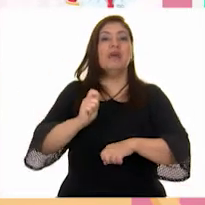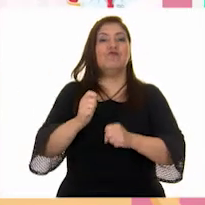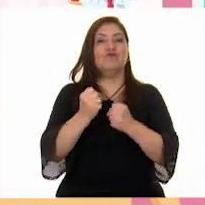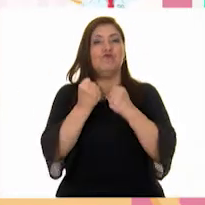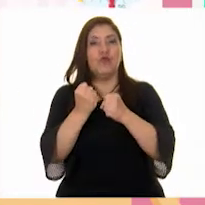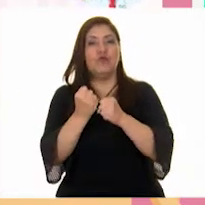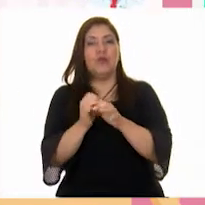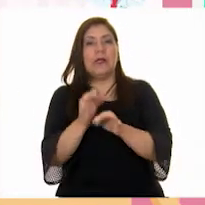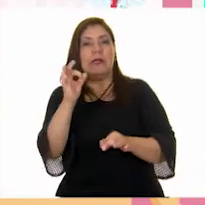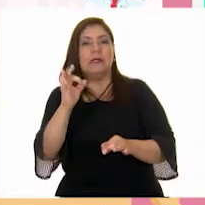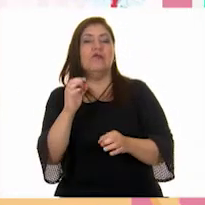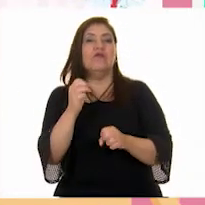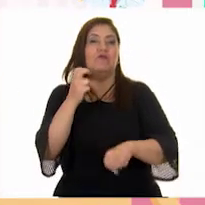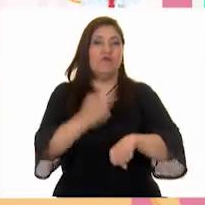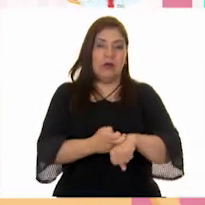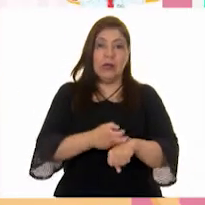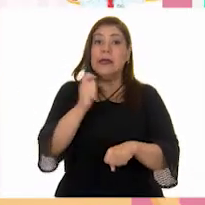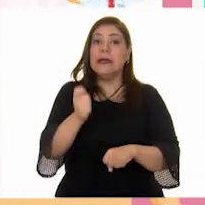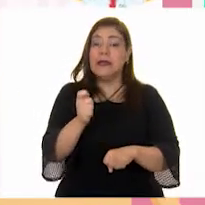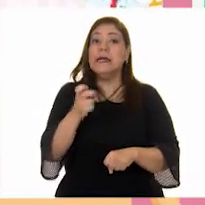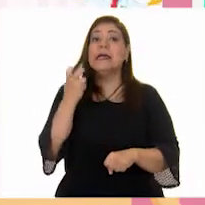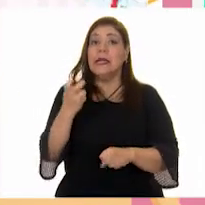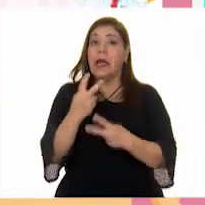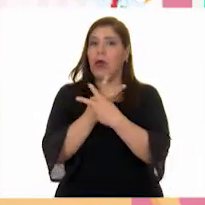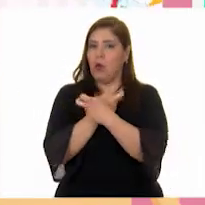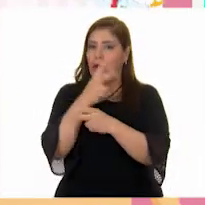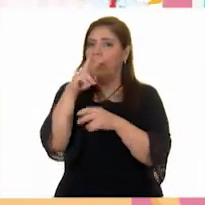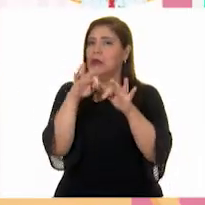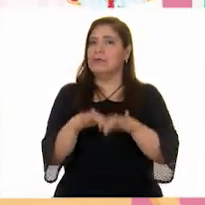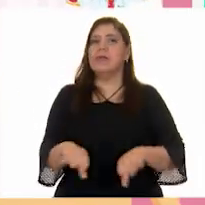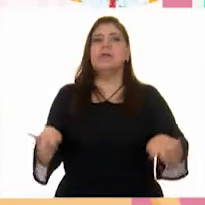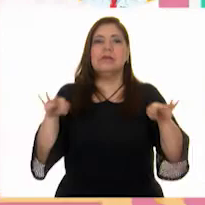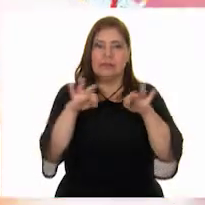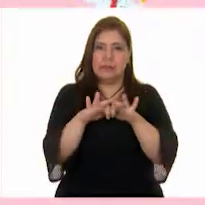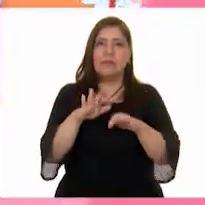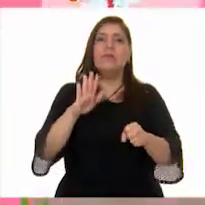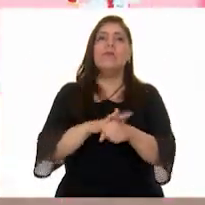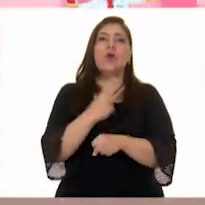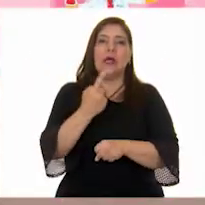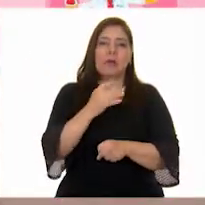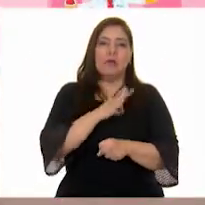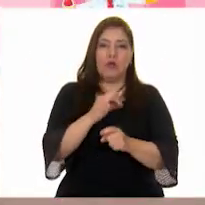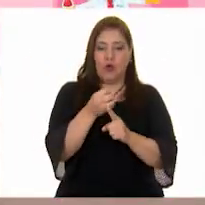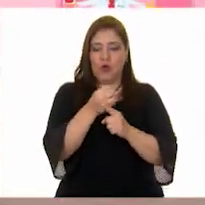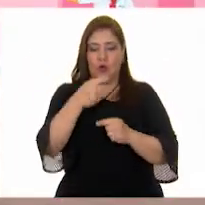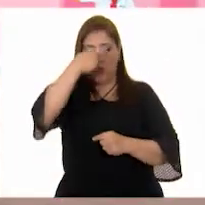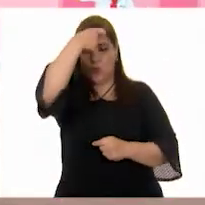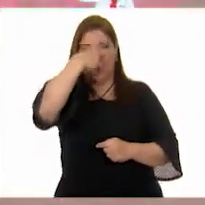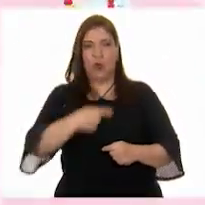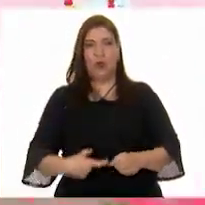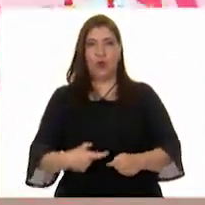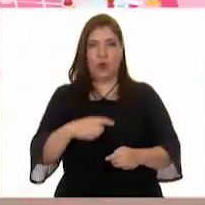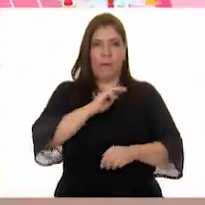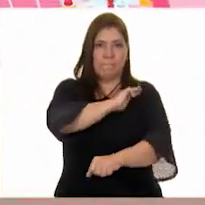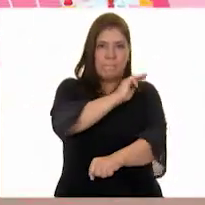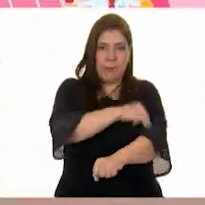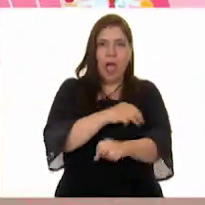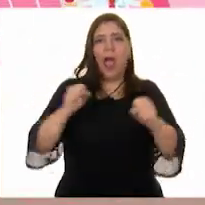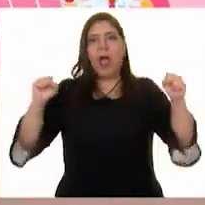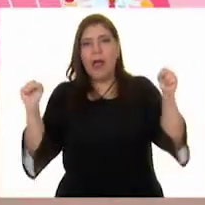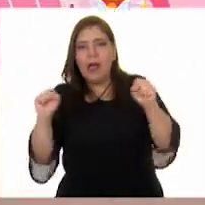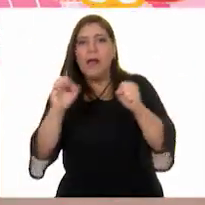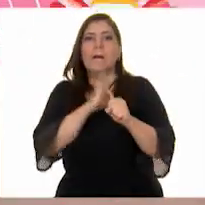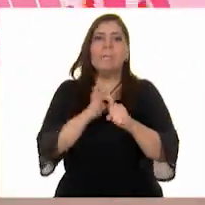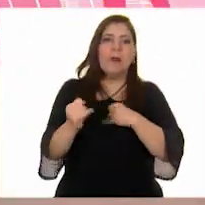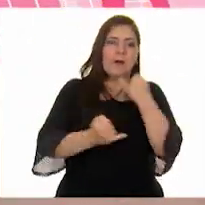largo, fuerte y voluminoso del esqueleto humano. Este hueso es muy importante porque le da estructura a los músculos